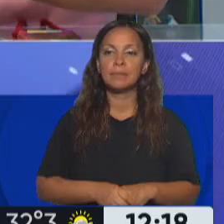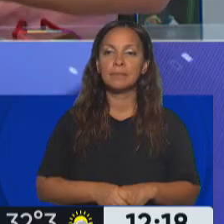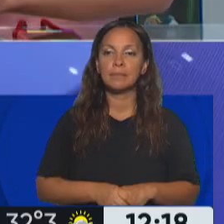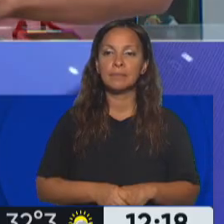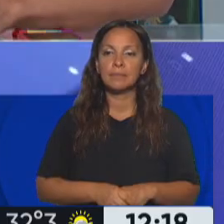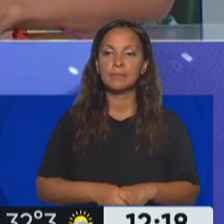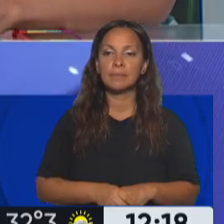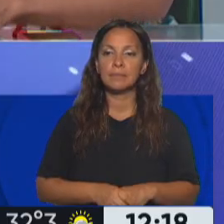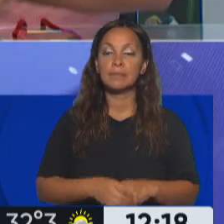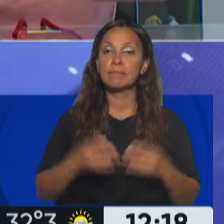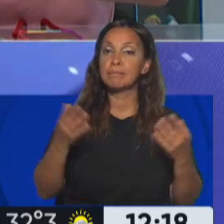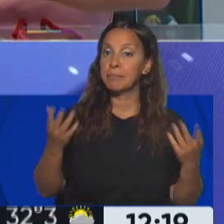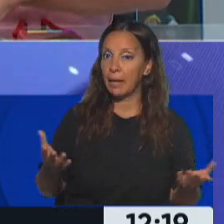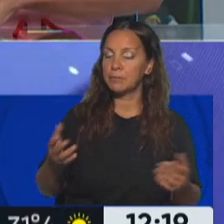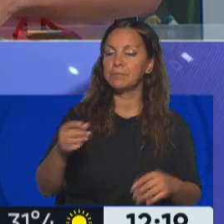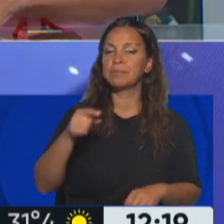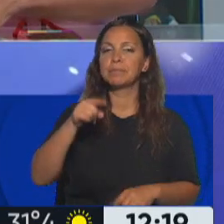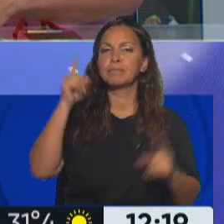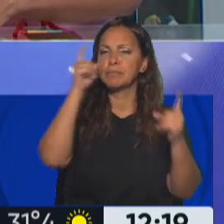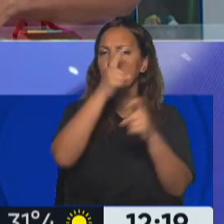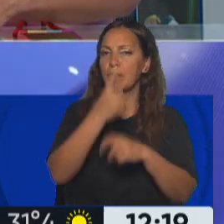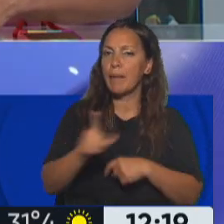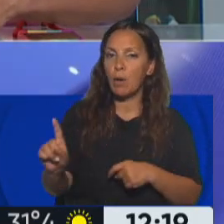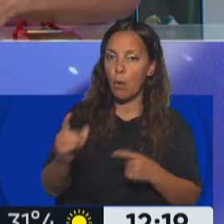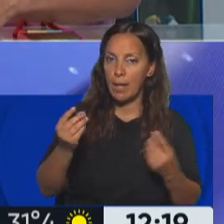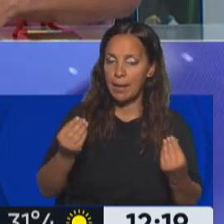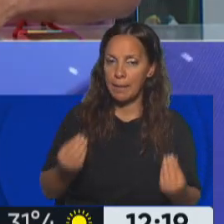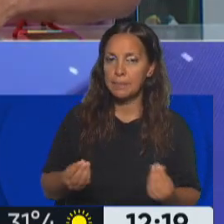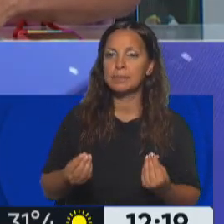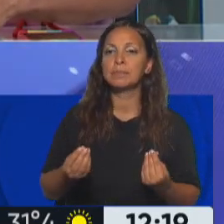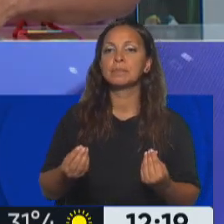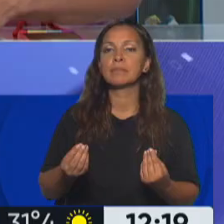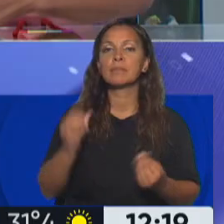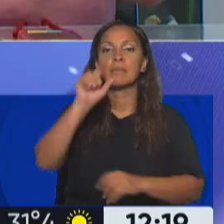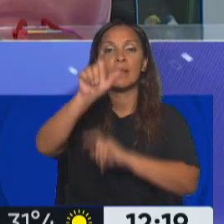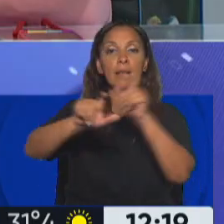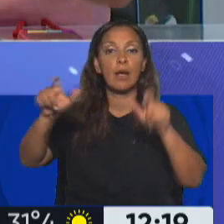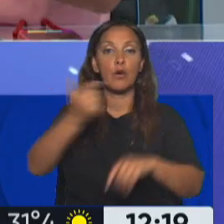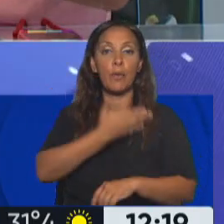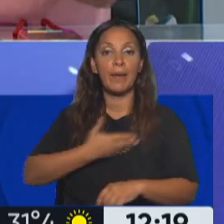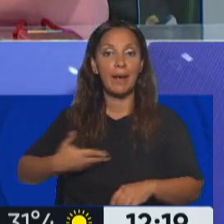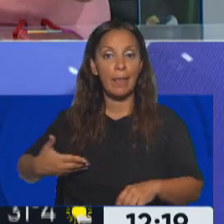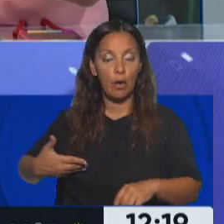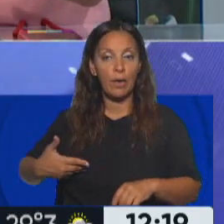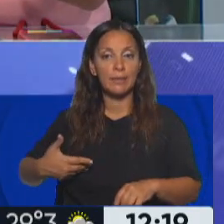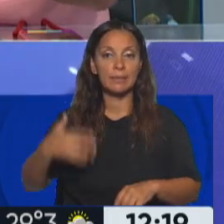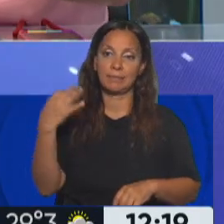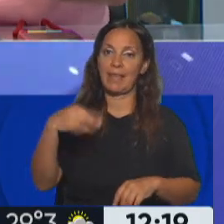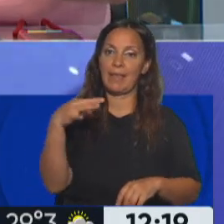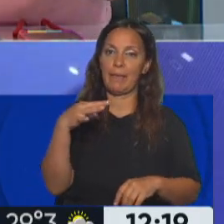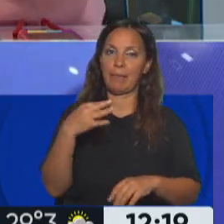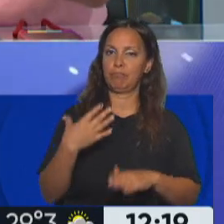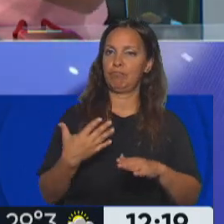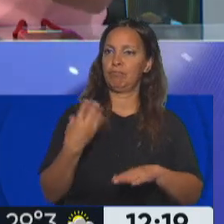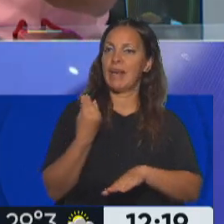legal. Ahora, el problema está en que, claro, los gobernadores tienen que representar, como decías vos, Ale,